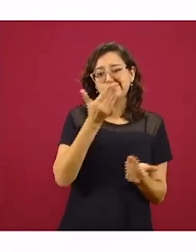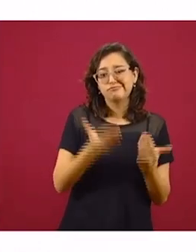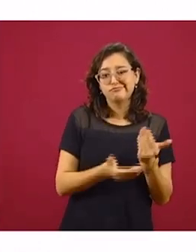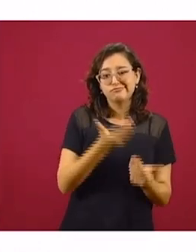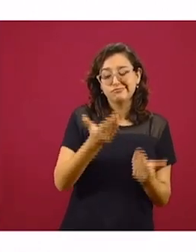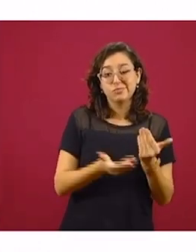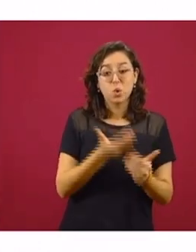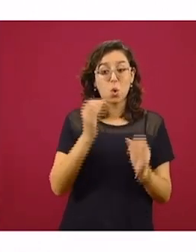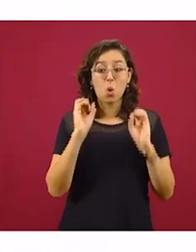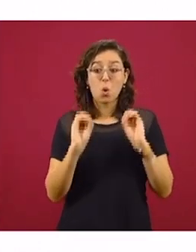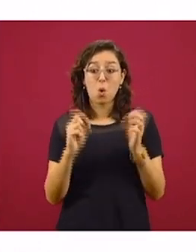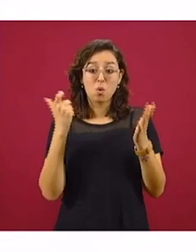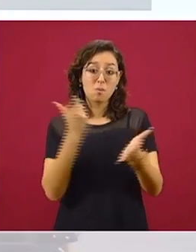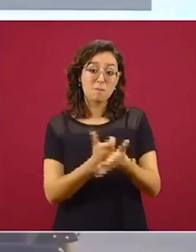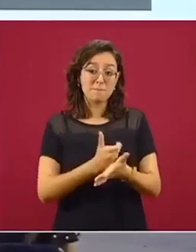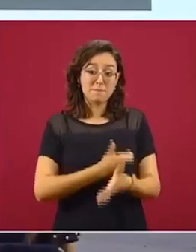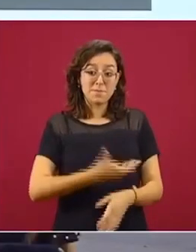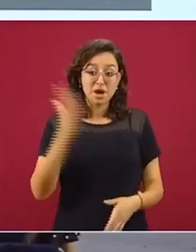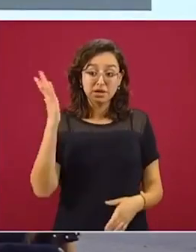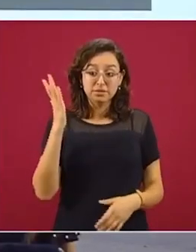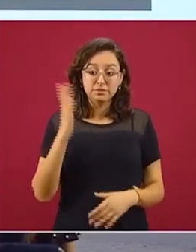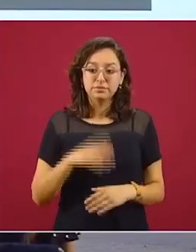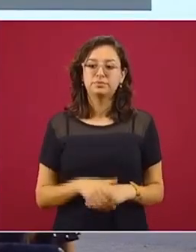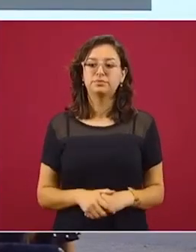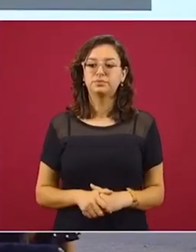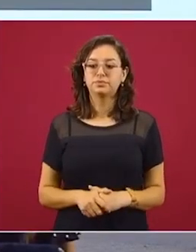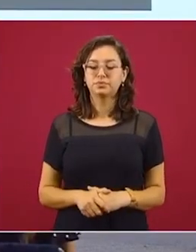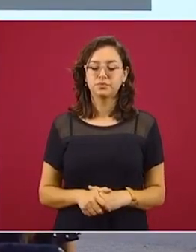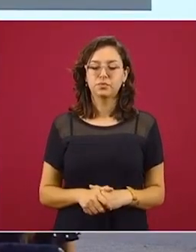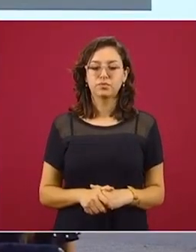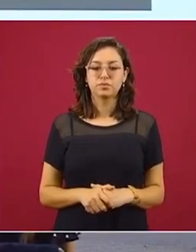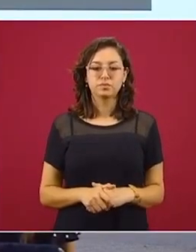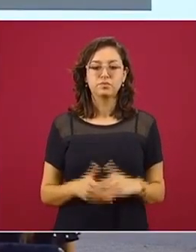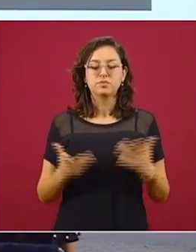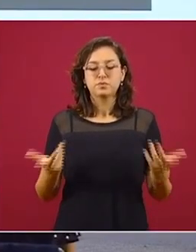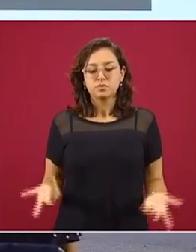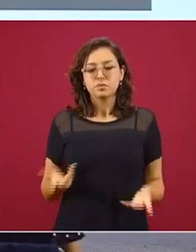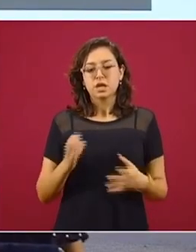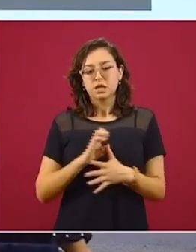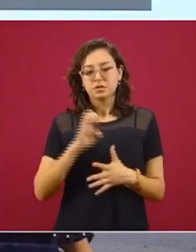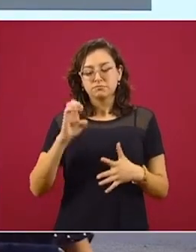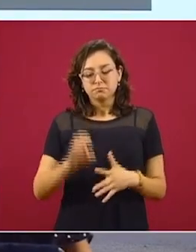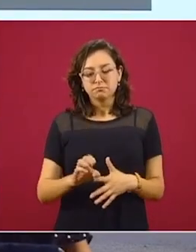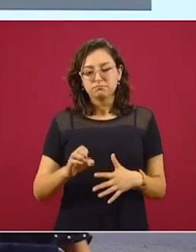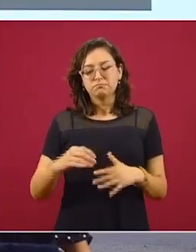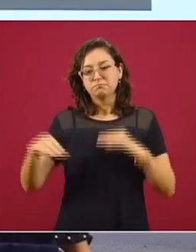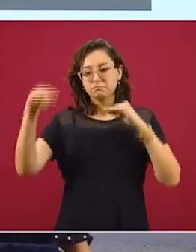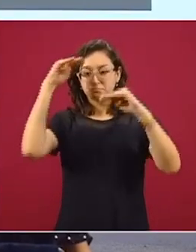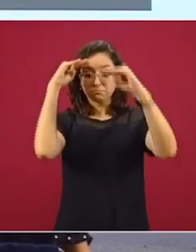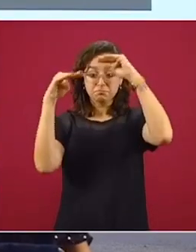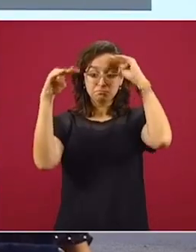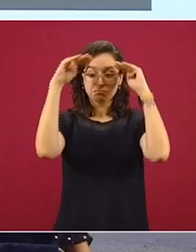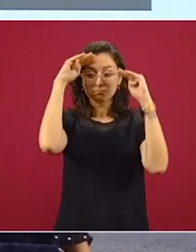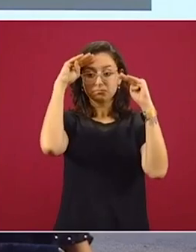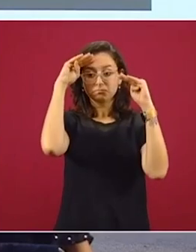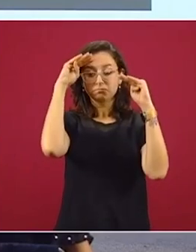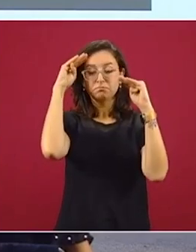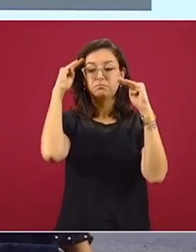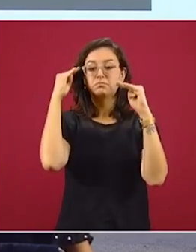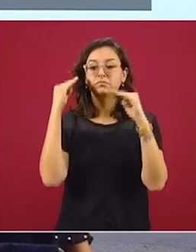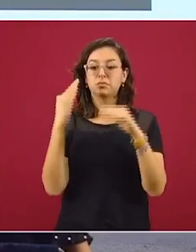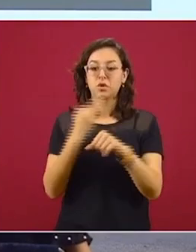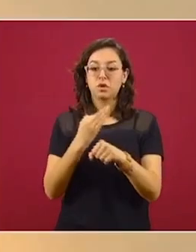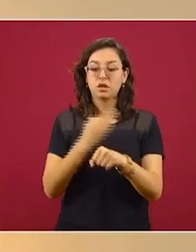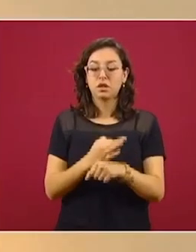o con comisiones muy altas. Entonces, estratégicamente, así como lo está mostrando